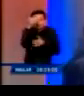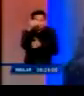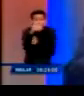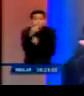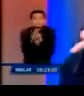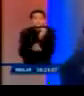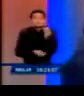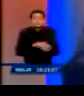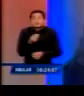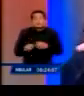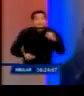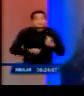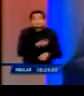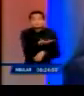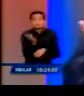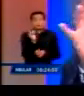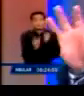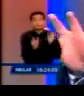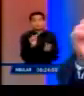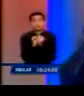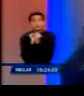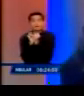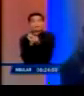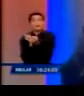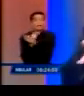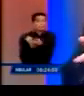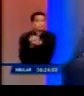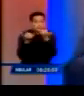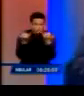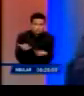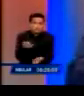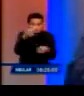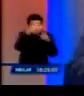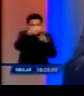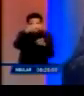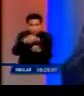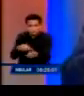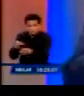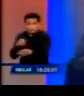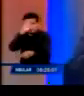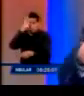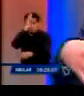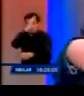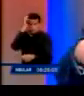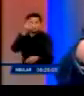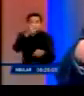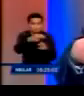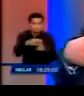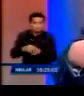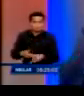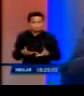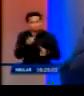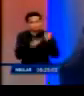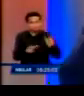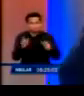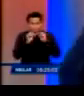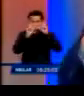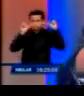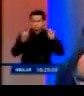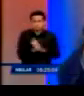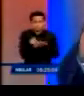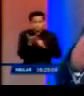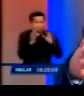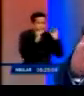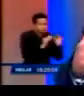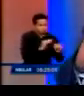único que hacen es cambiar un poco de actores, ahora ya les ponen nombres, ahora ya que la venida del Papa, pero la ciudadanía se ha dado cuenta que estos no son